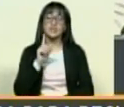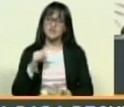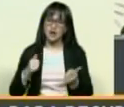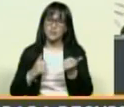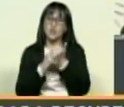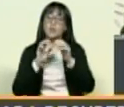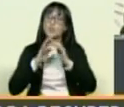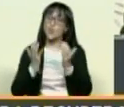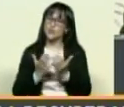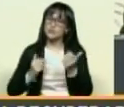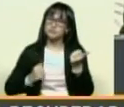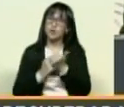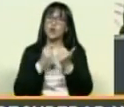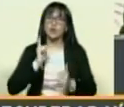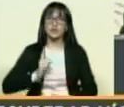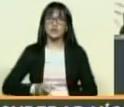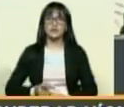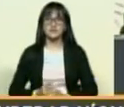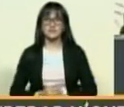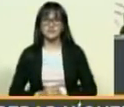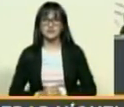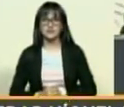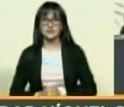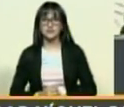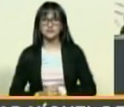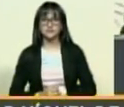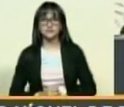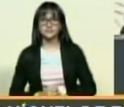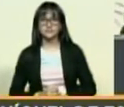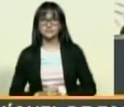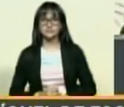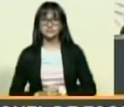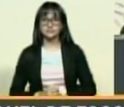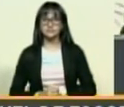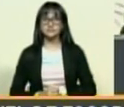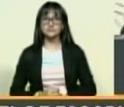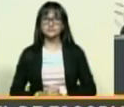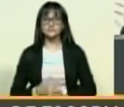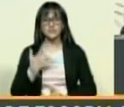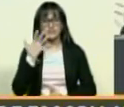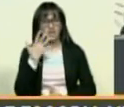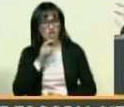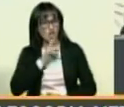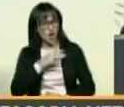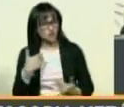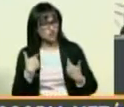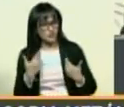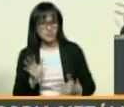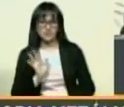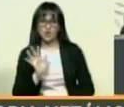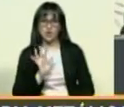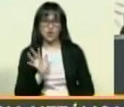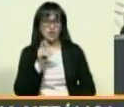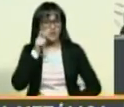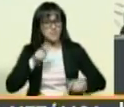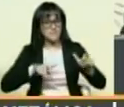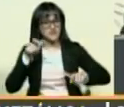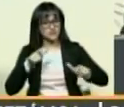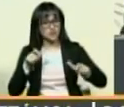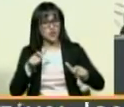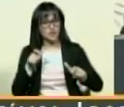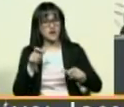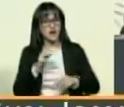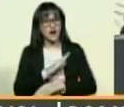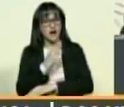mundo, pero queremos que lo hagan no viendo en el dolor y en el sufrimiento de nuestros compatriotas del Caribe